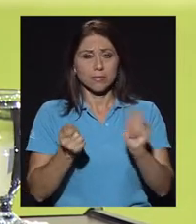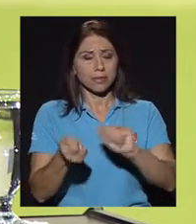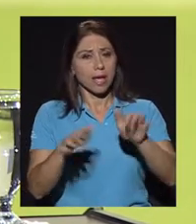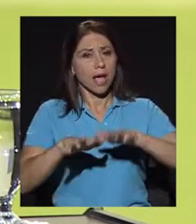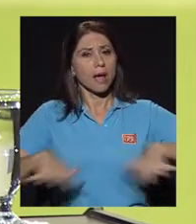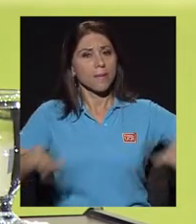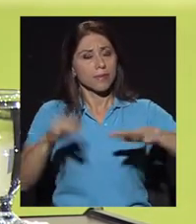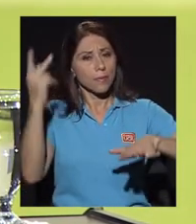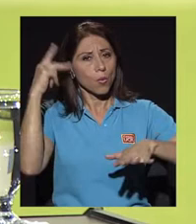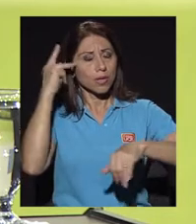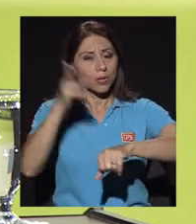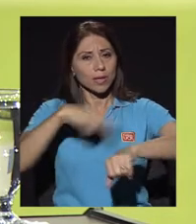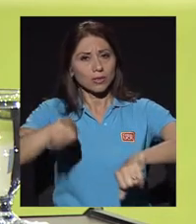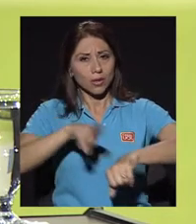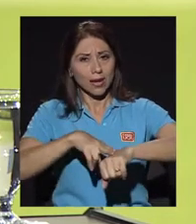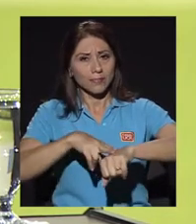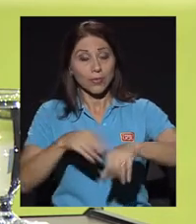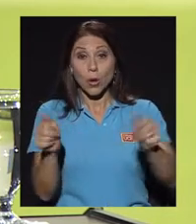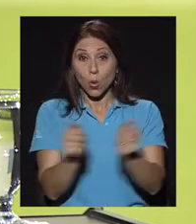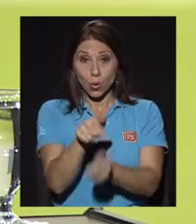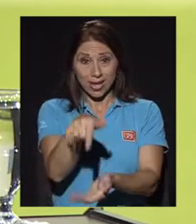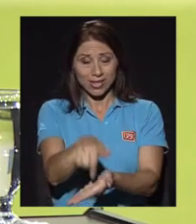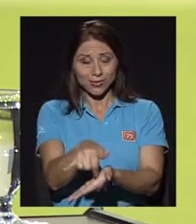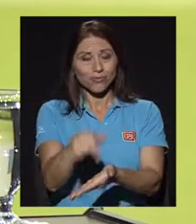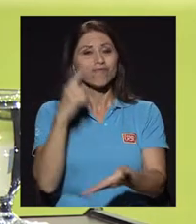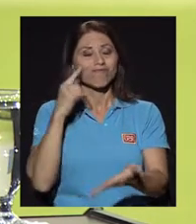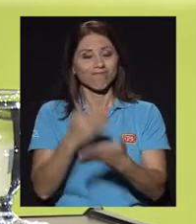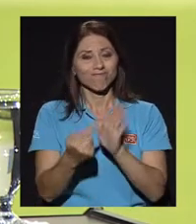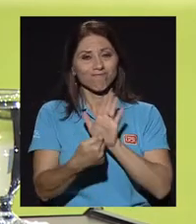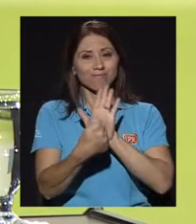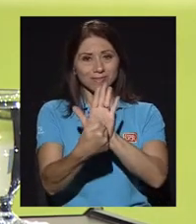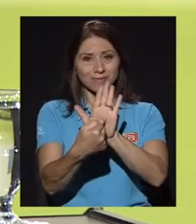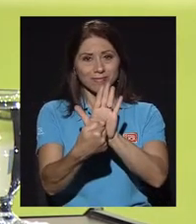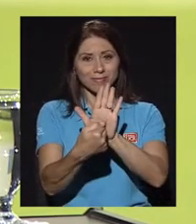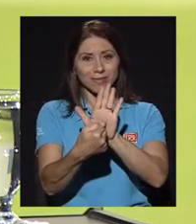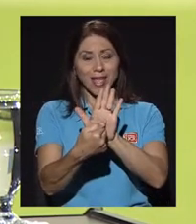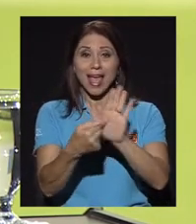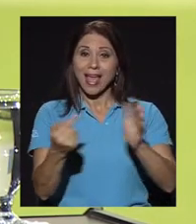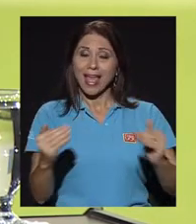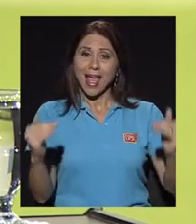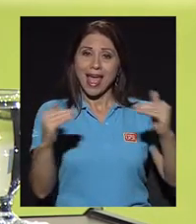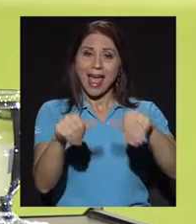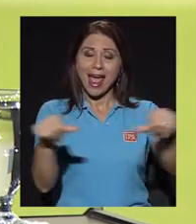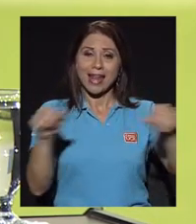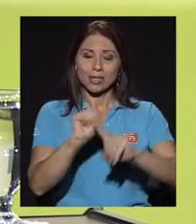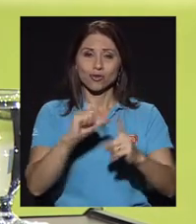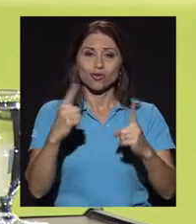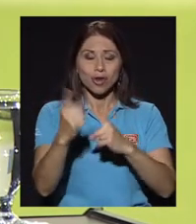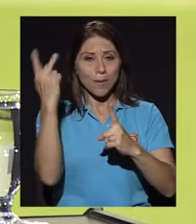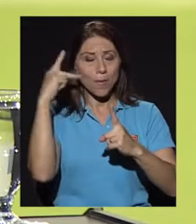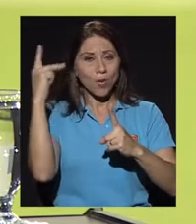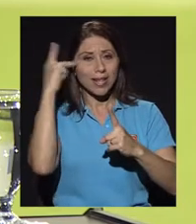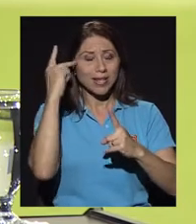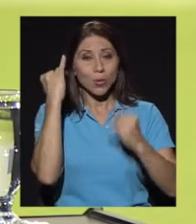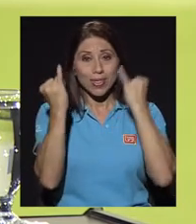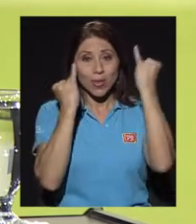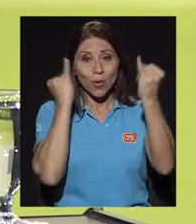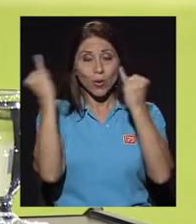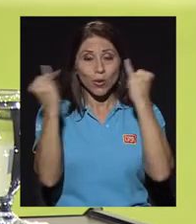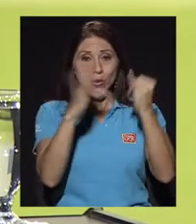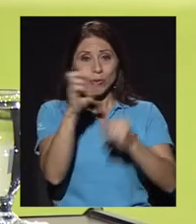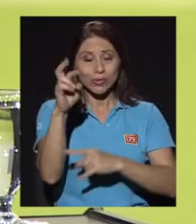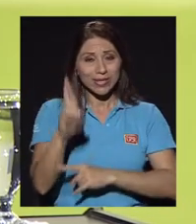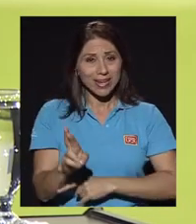escenario político nacional. Con él se ha hecho evidente la diversidad que caracteriza el mapa social, político e ideológico de nuestro